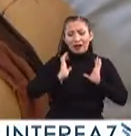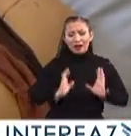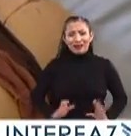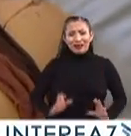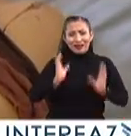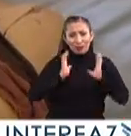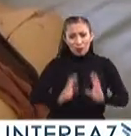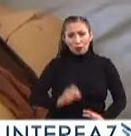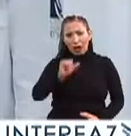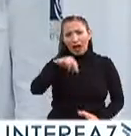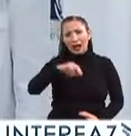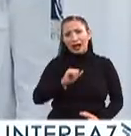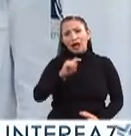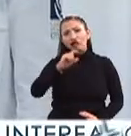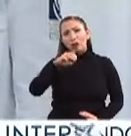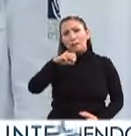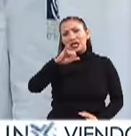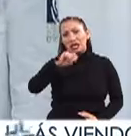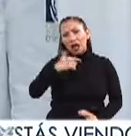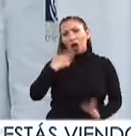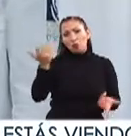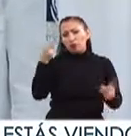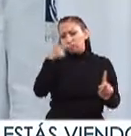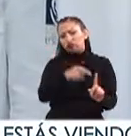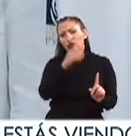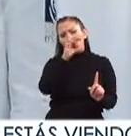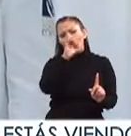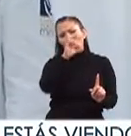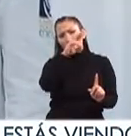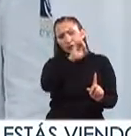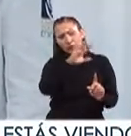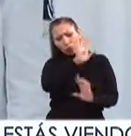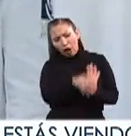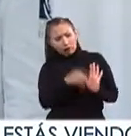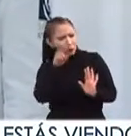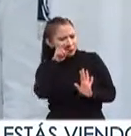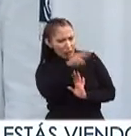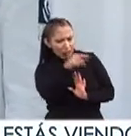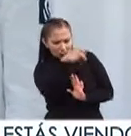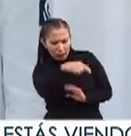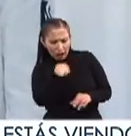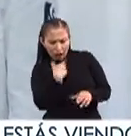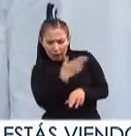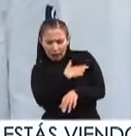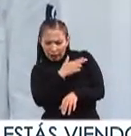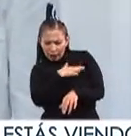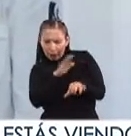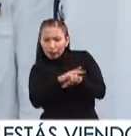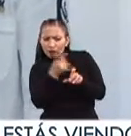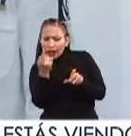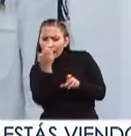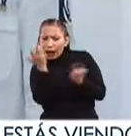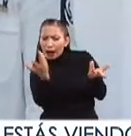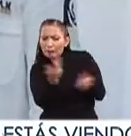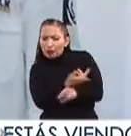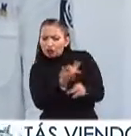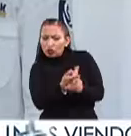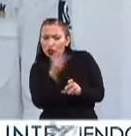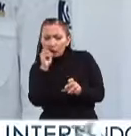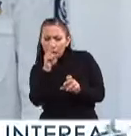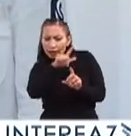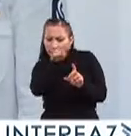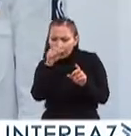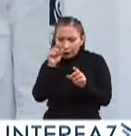anatomía. Tienes un enfoque completamente forense, te dicen, pues bueno, esta lesión se causa tal y tal, y la vas a